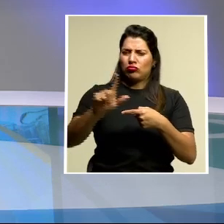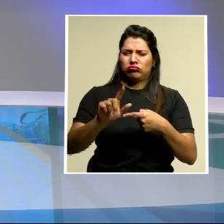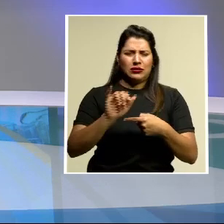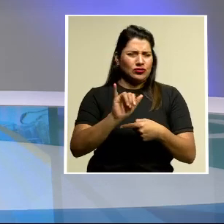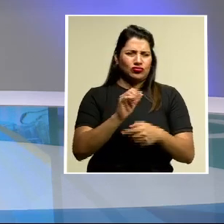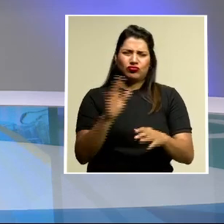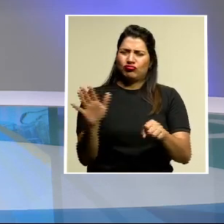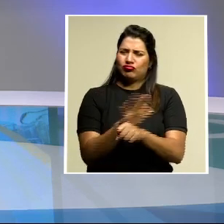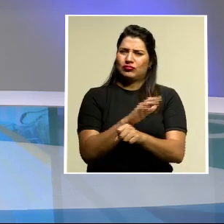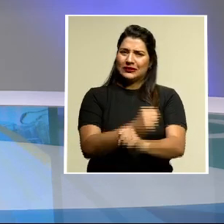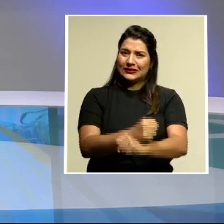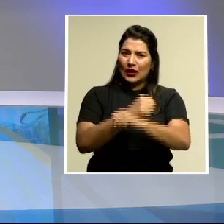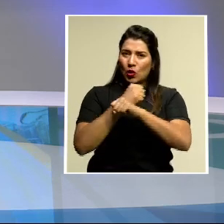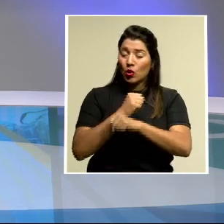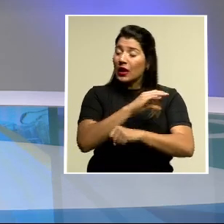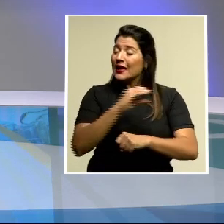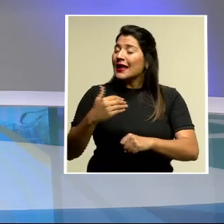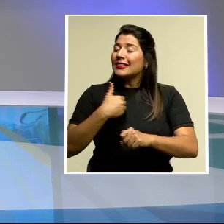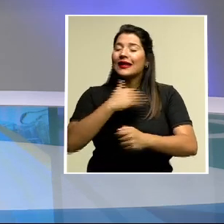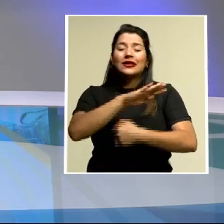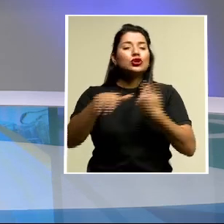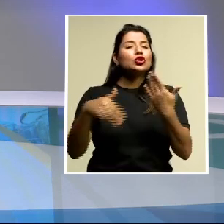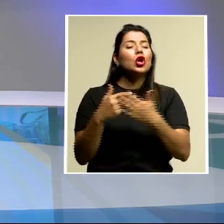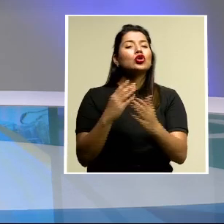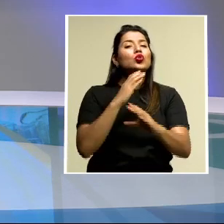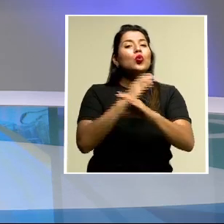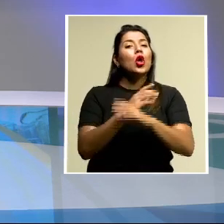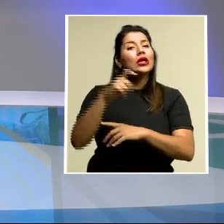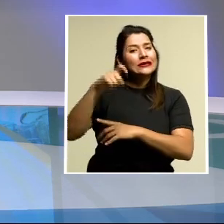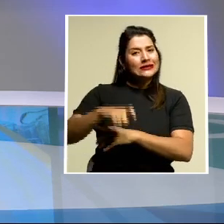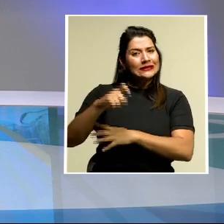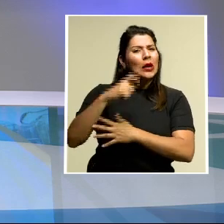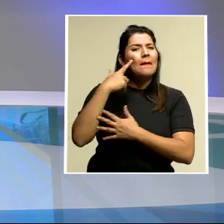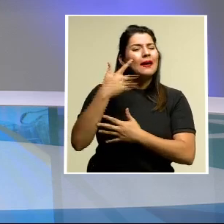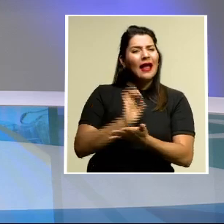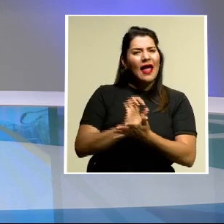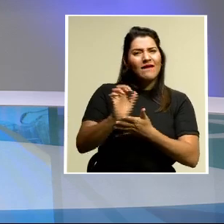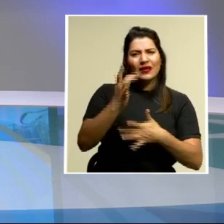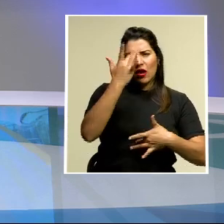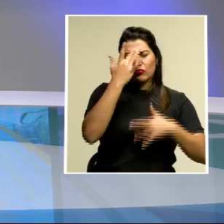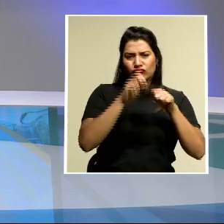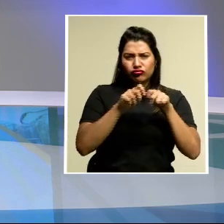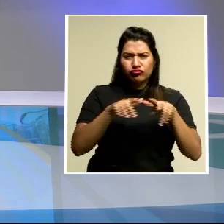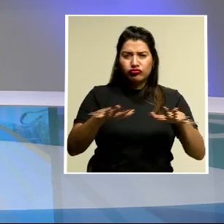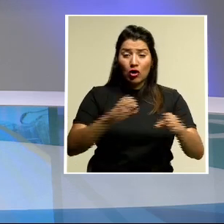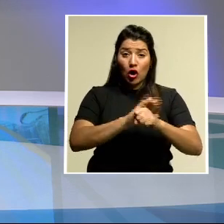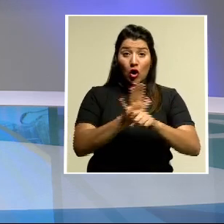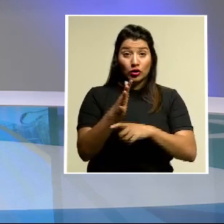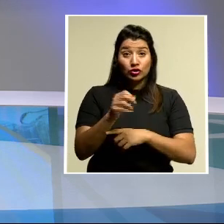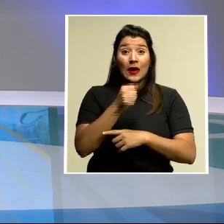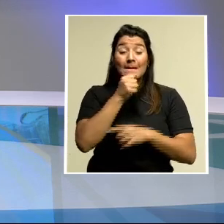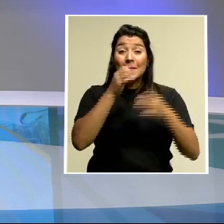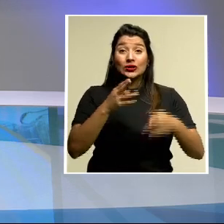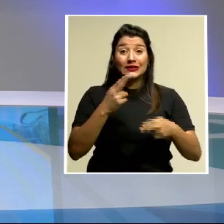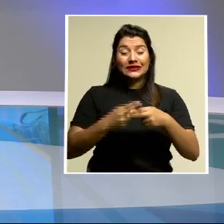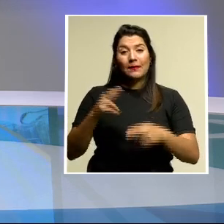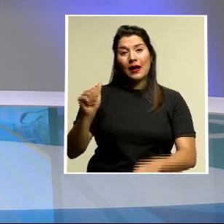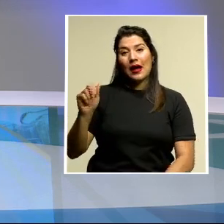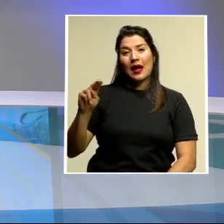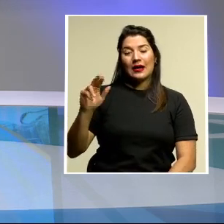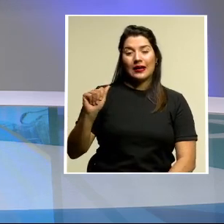seguro y que se tomarán las medidas correspondientes para evitar contagios de COVID-19. La periodista Ana Marta Arce